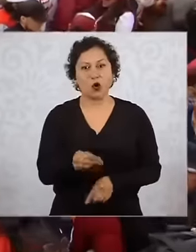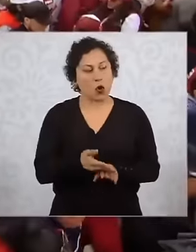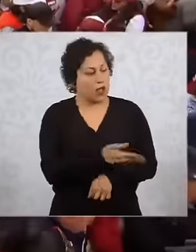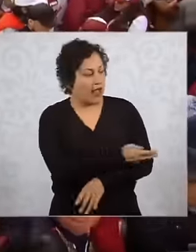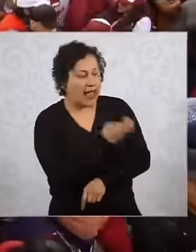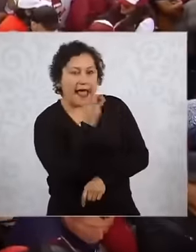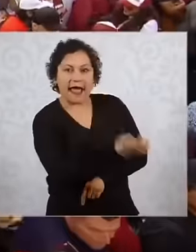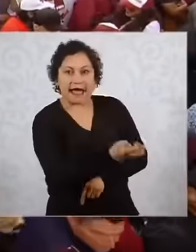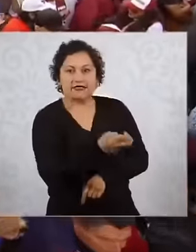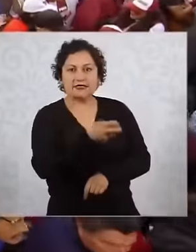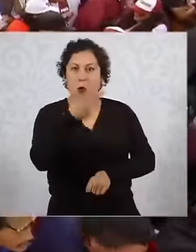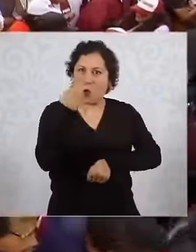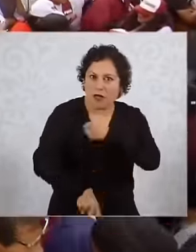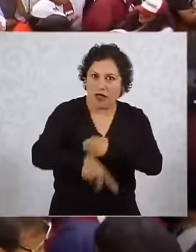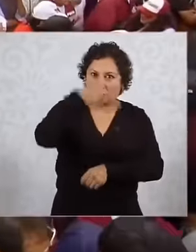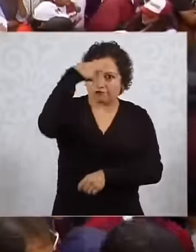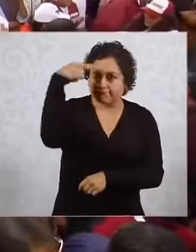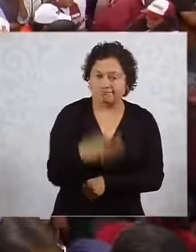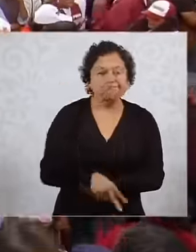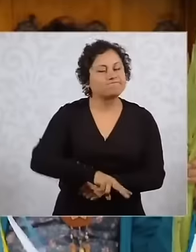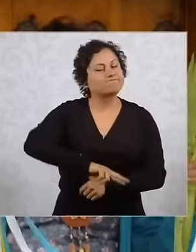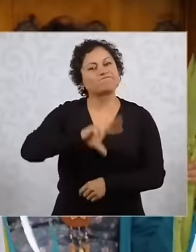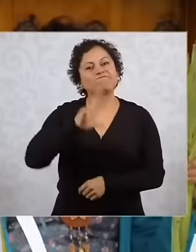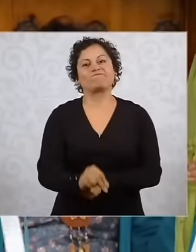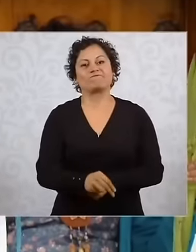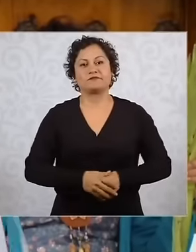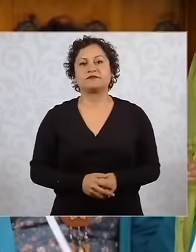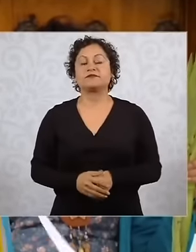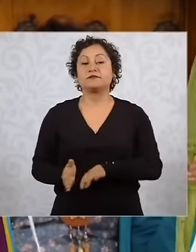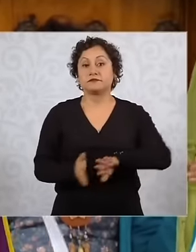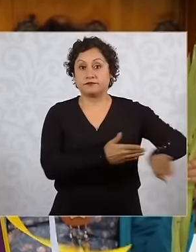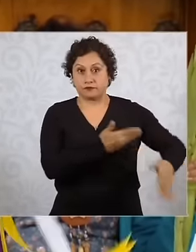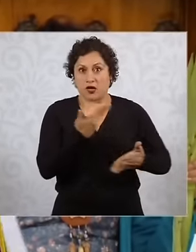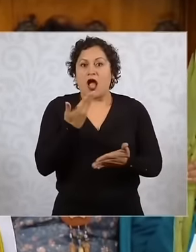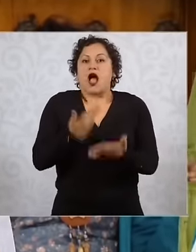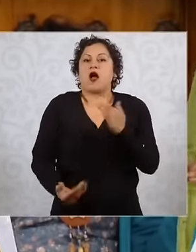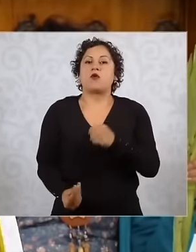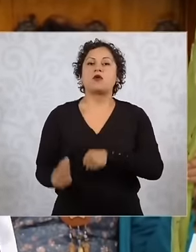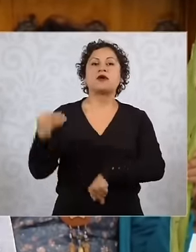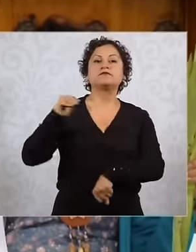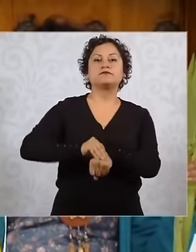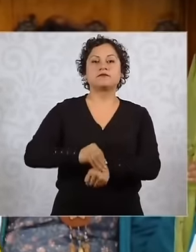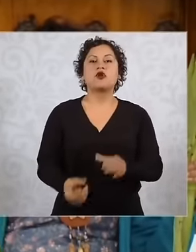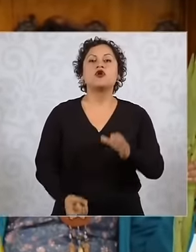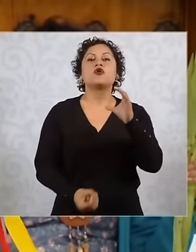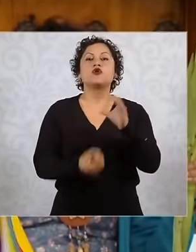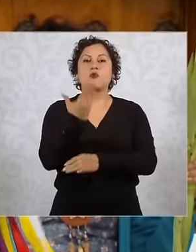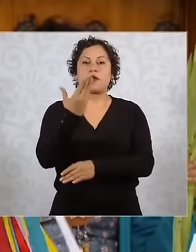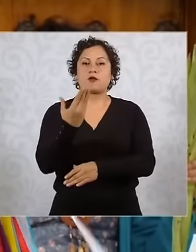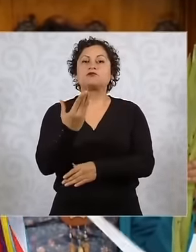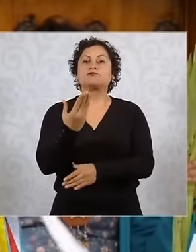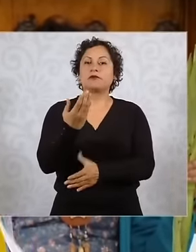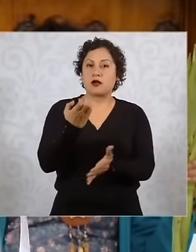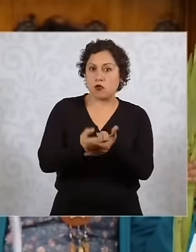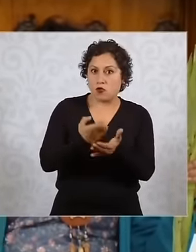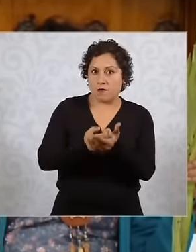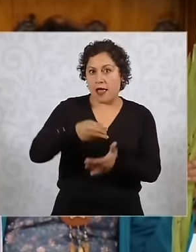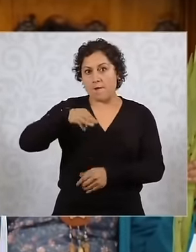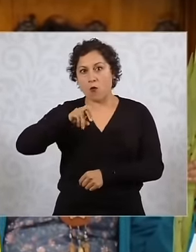Se mantendrá la economía moral y el humanismo mexicano.